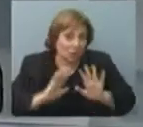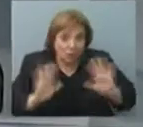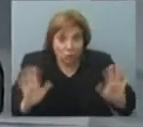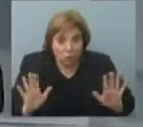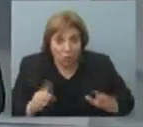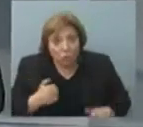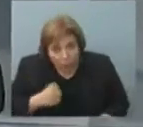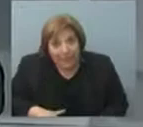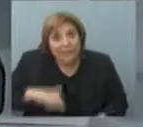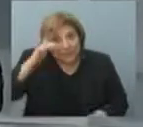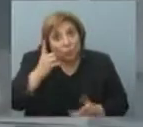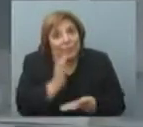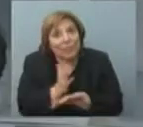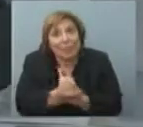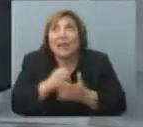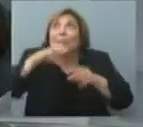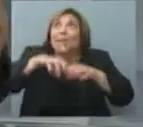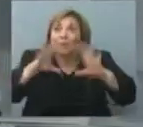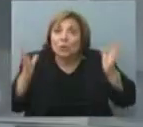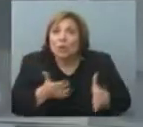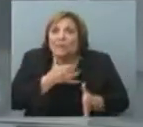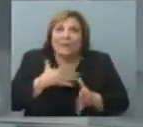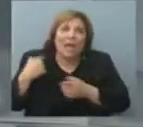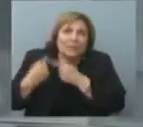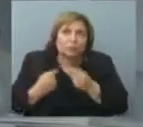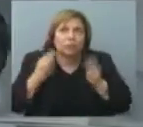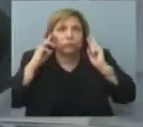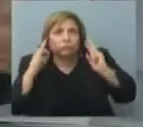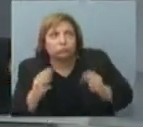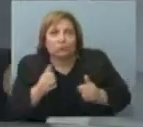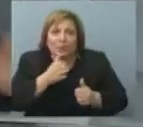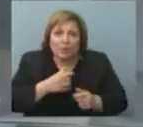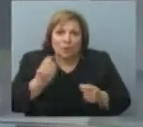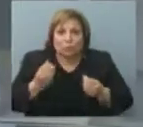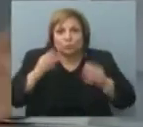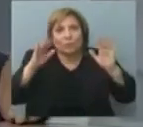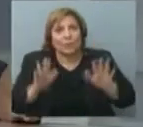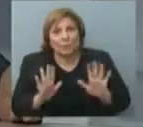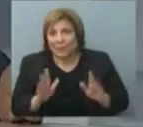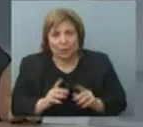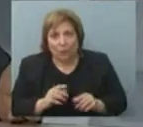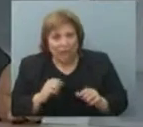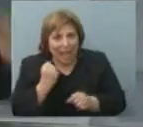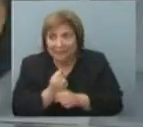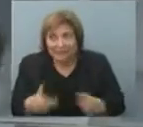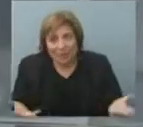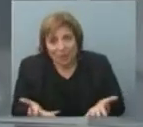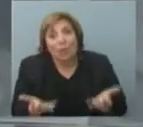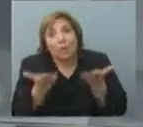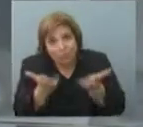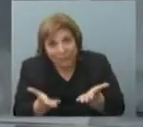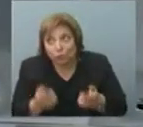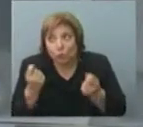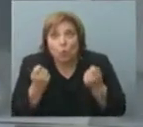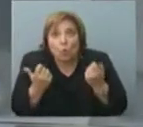porque crecí en un departamento de mucha tradición de mucho escritor mucha pintura pero conservadora hasta el día de hoy y por eso le